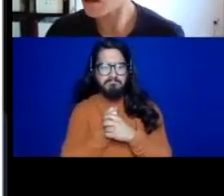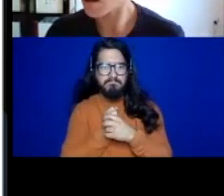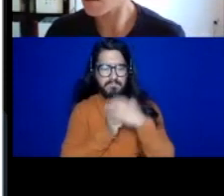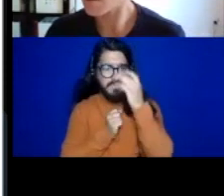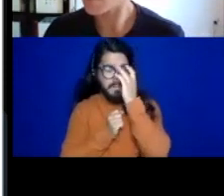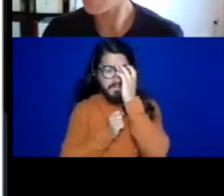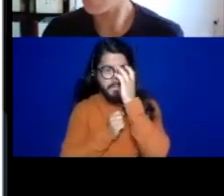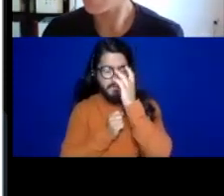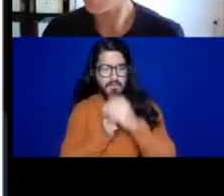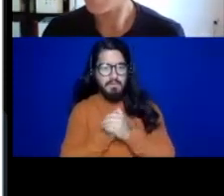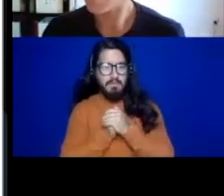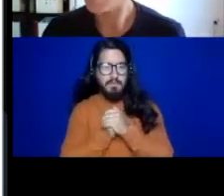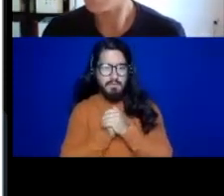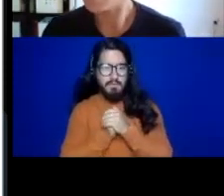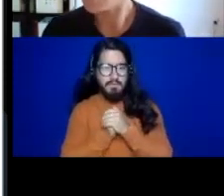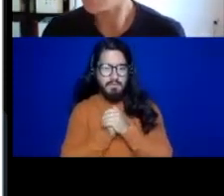hay un enlace.